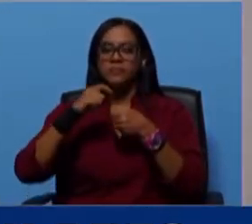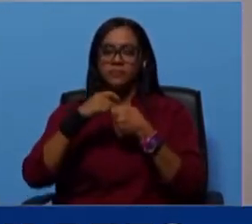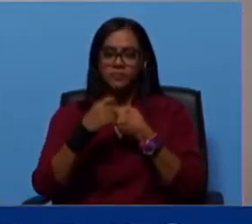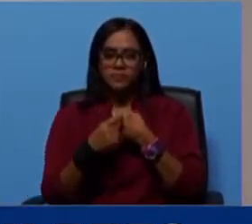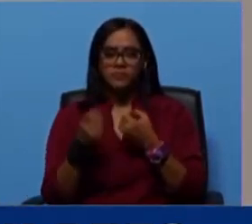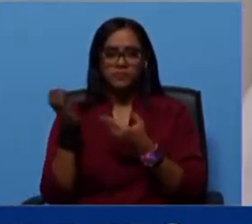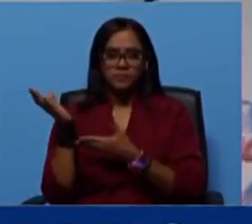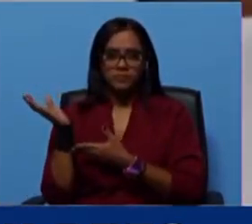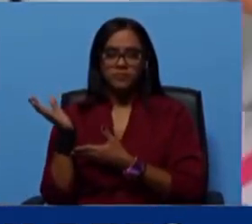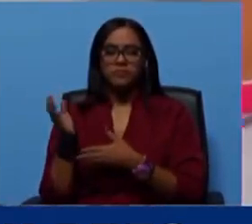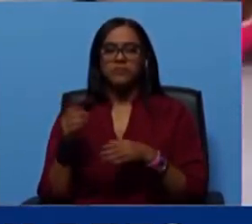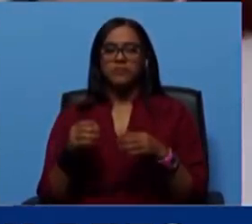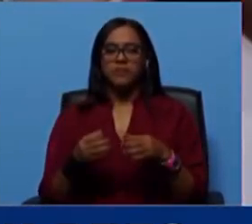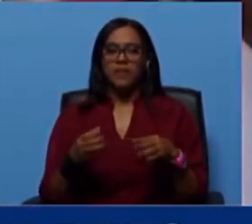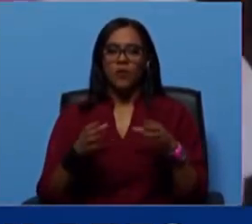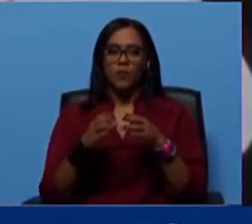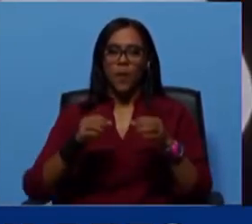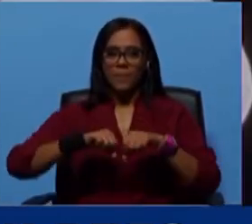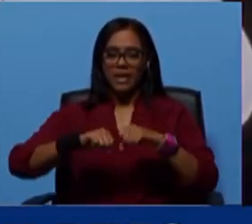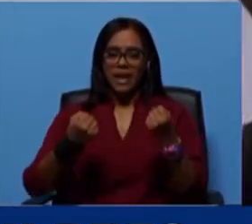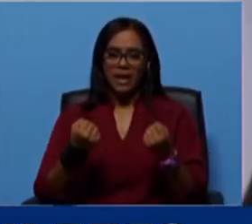ellos, con el Frente Panadero, que recibe